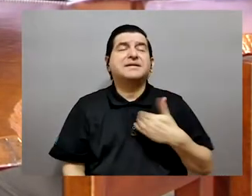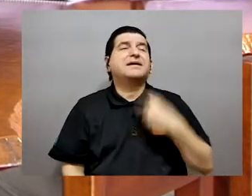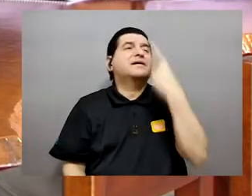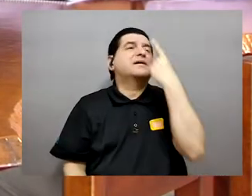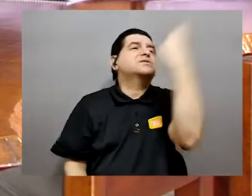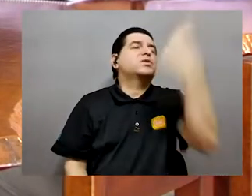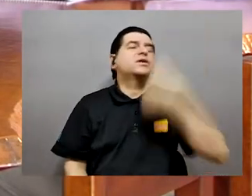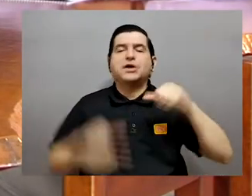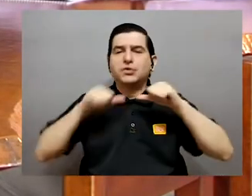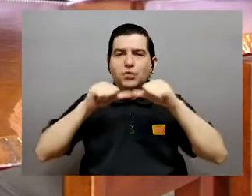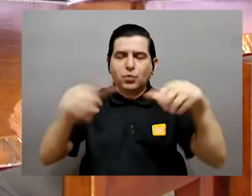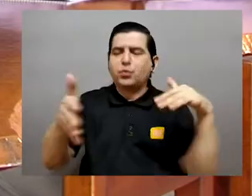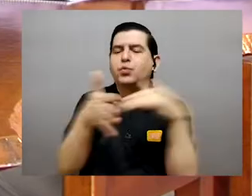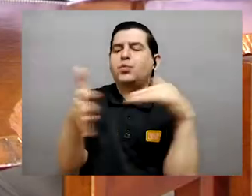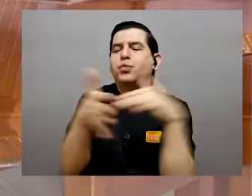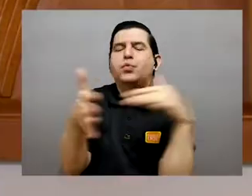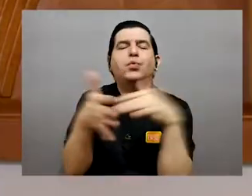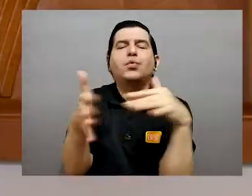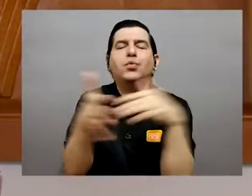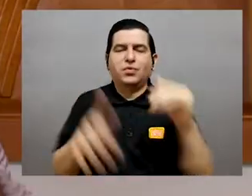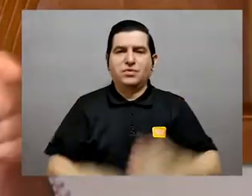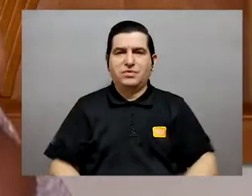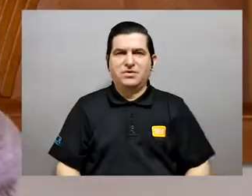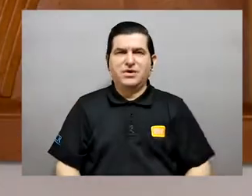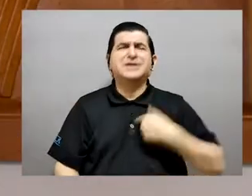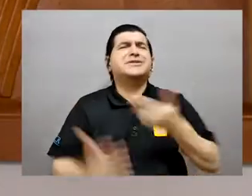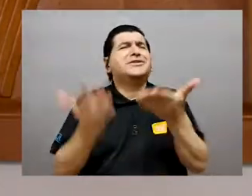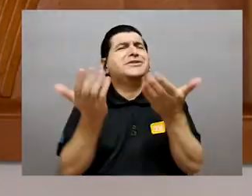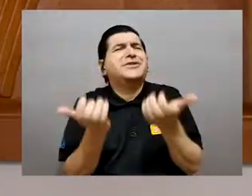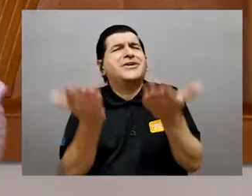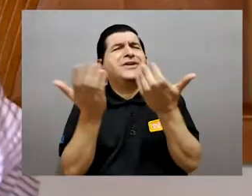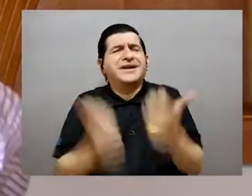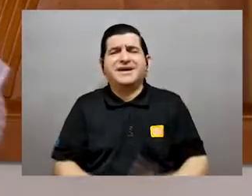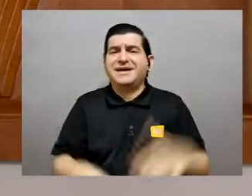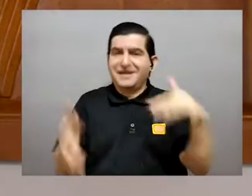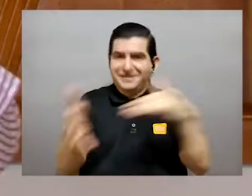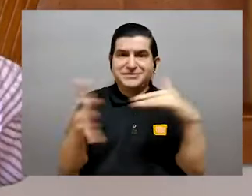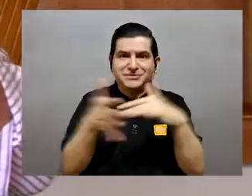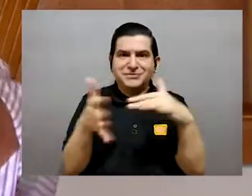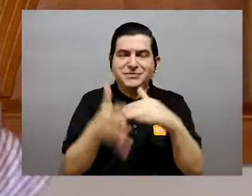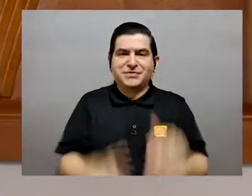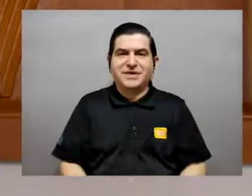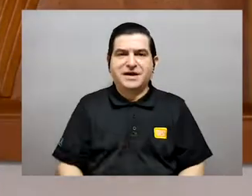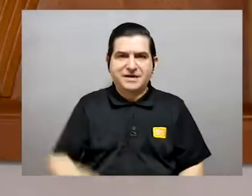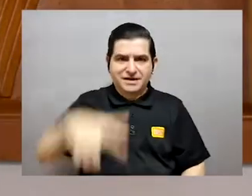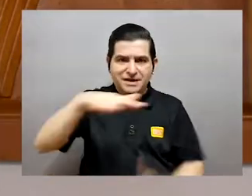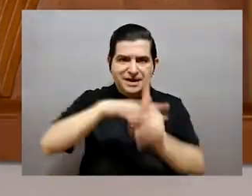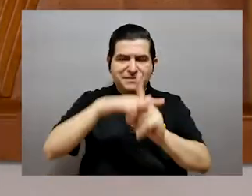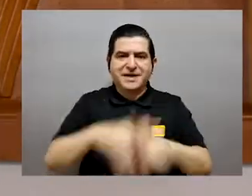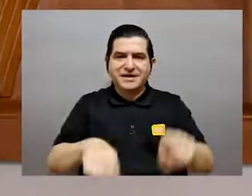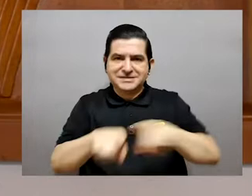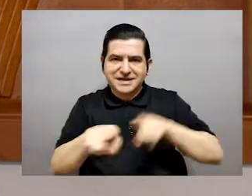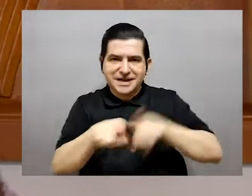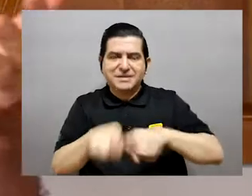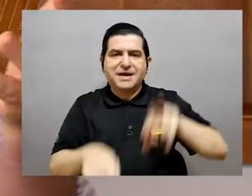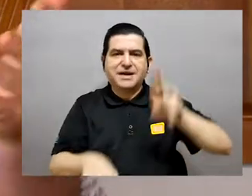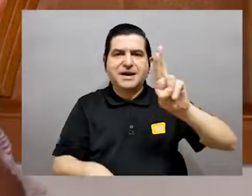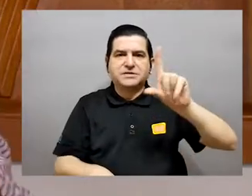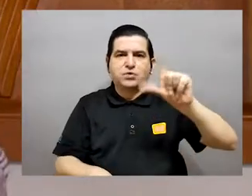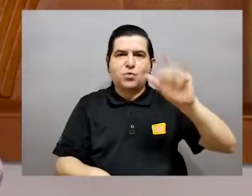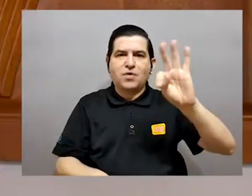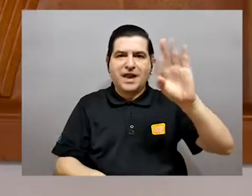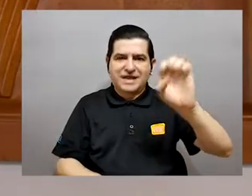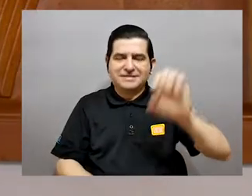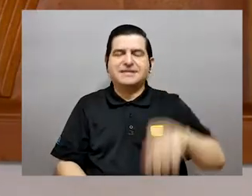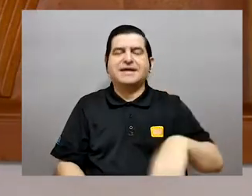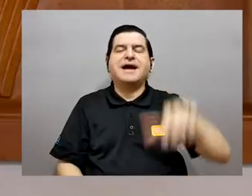metros de la universidad. O sea, 200 metros caminaba y ya estaba en el campus universitario. Entonces yo decía, aquí es